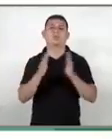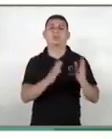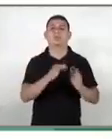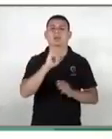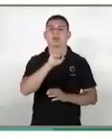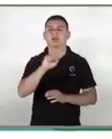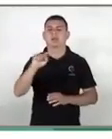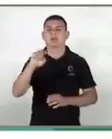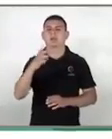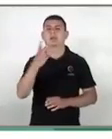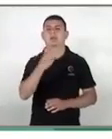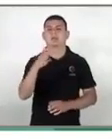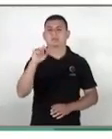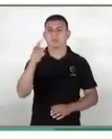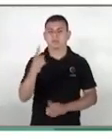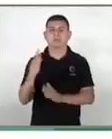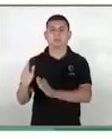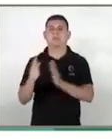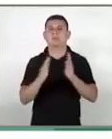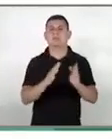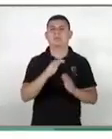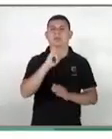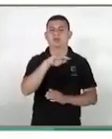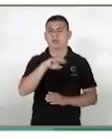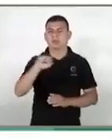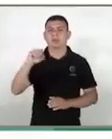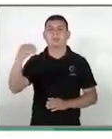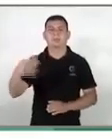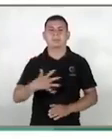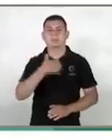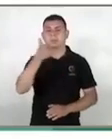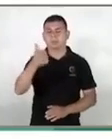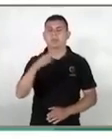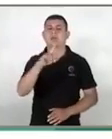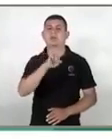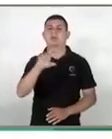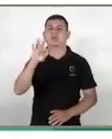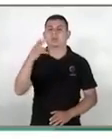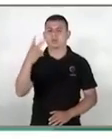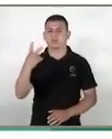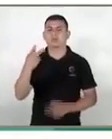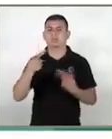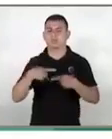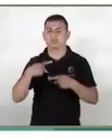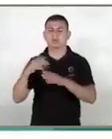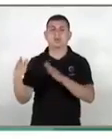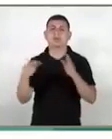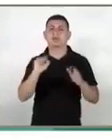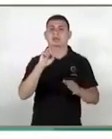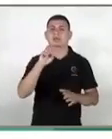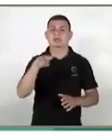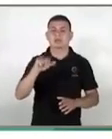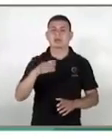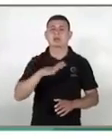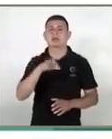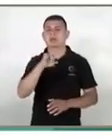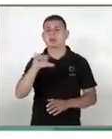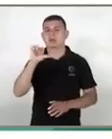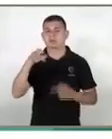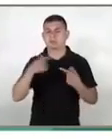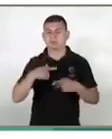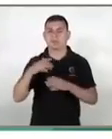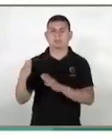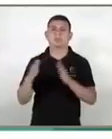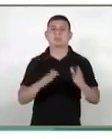ISSSTE 321, en el IMSS régimen bienestar 142, en SEDENA 116,